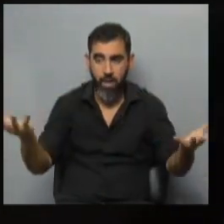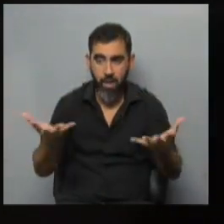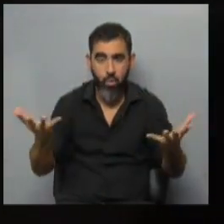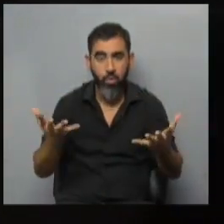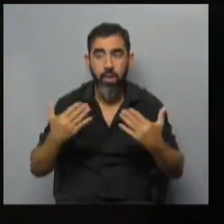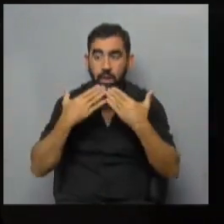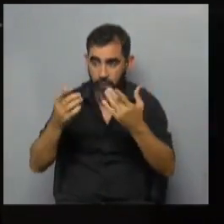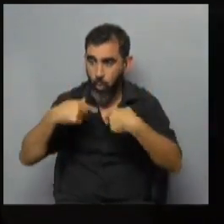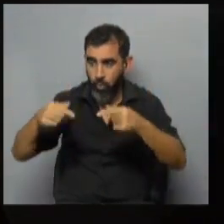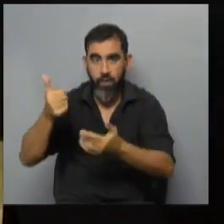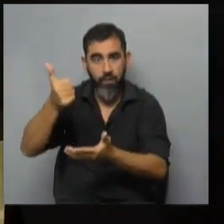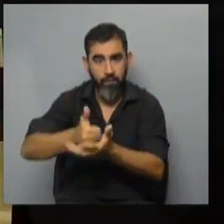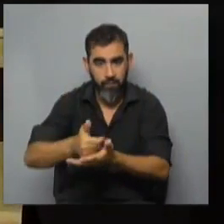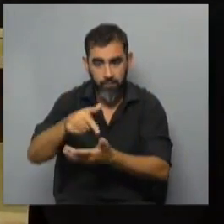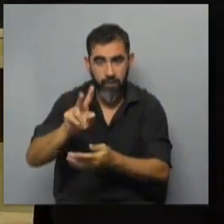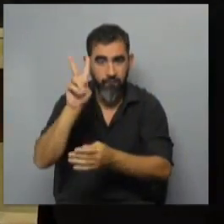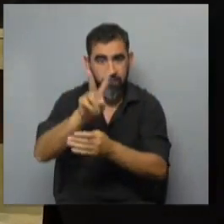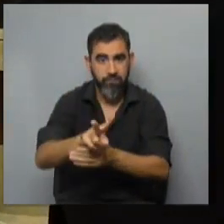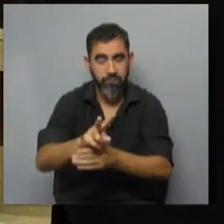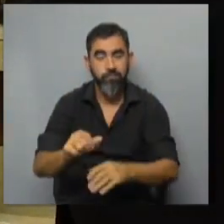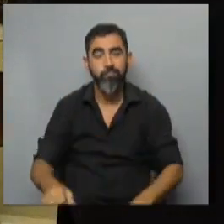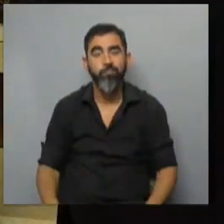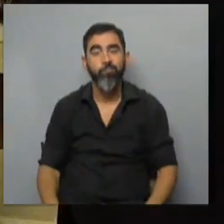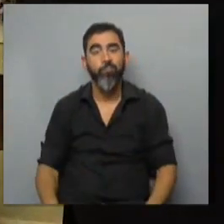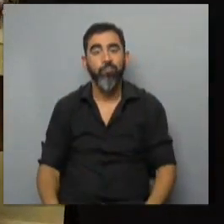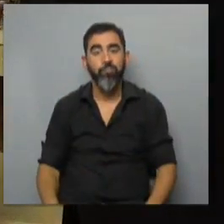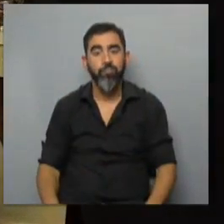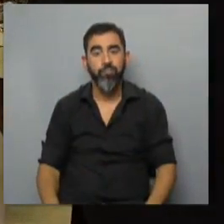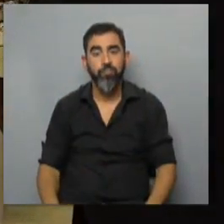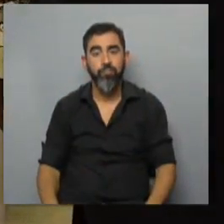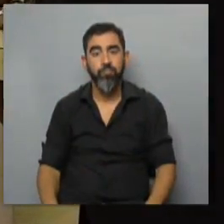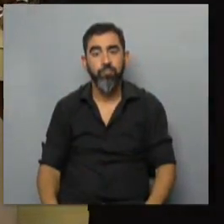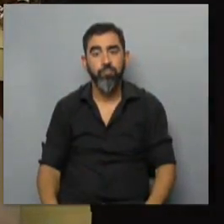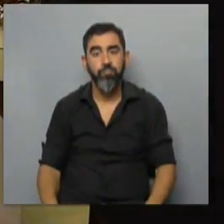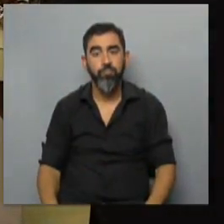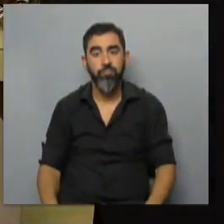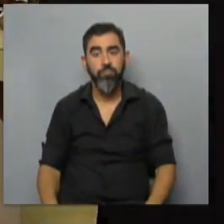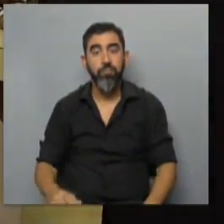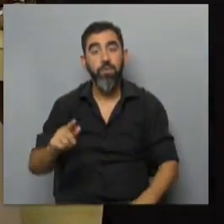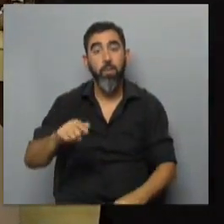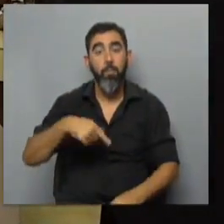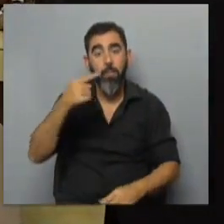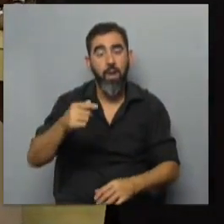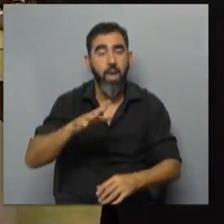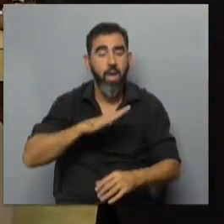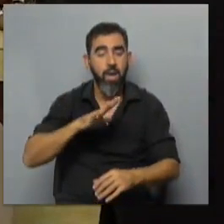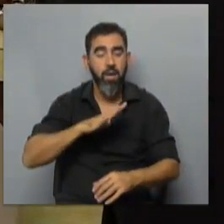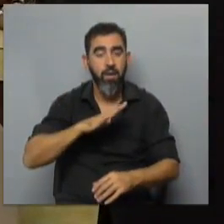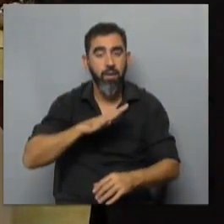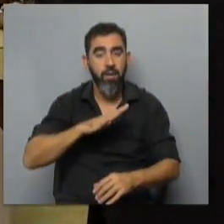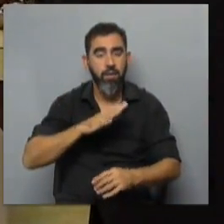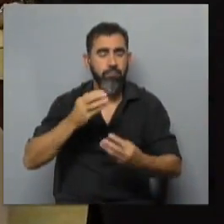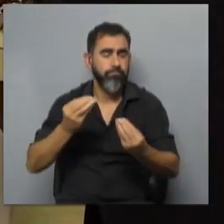programa gracias a ustedes por estar acá la visita de los que la escuela del mundo afro que es importantísimo para nosotros y bueno mañana va a ver un espectáculo